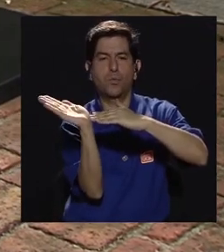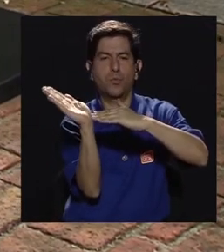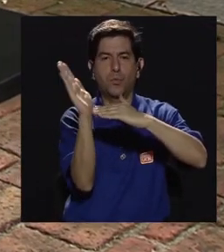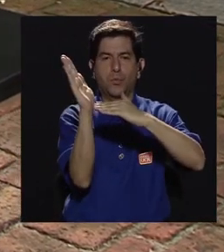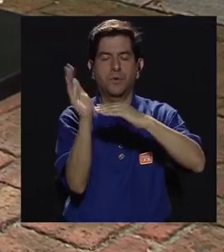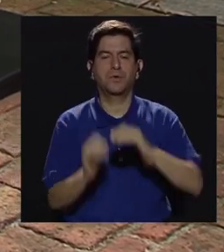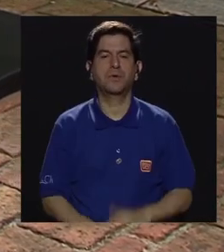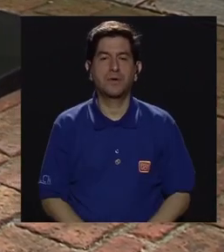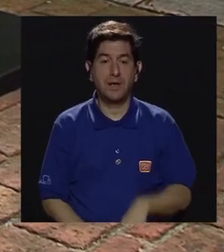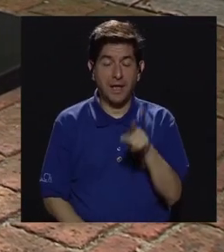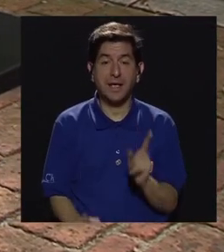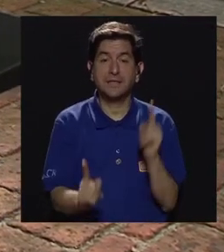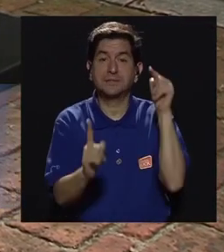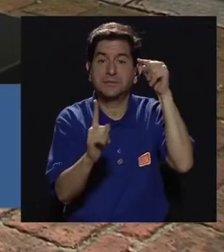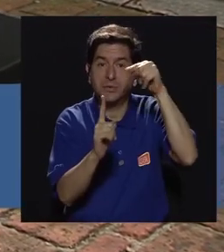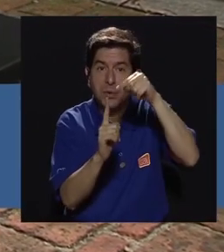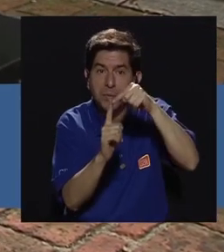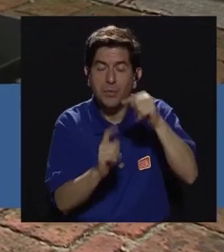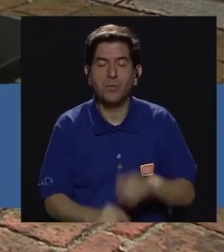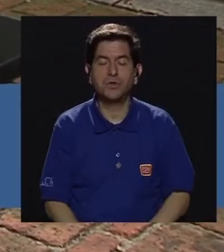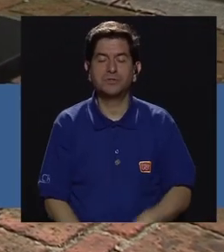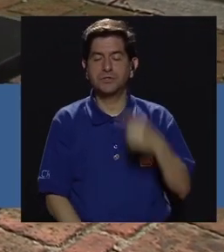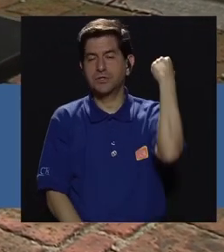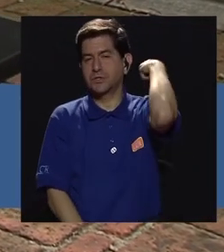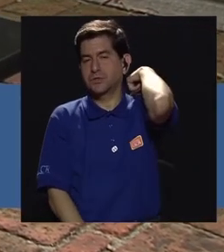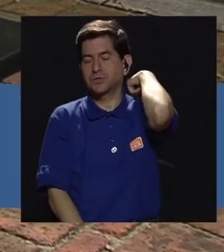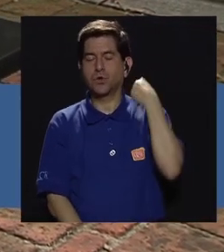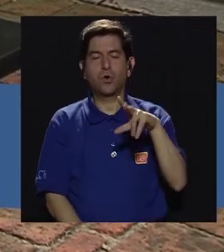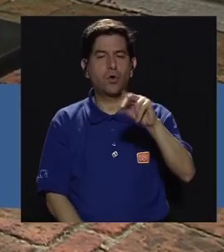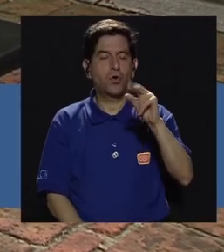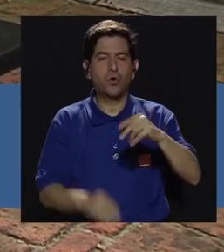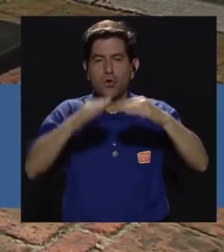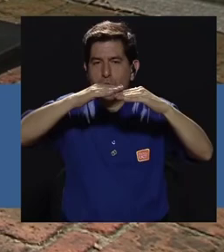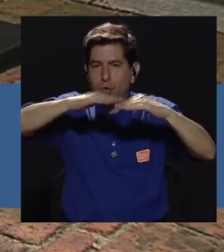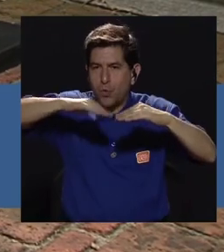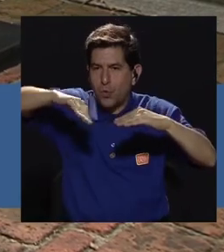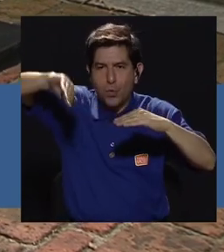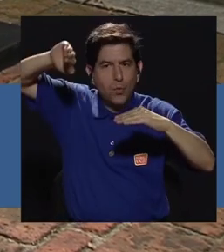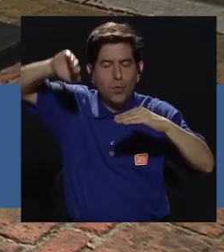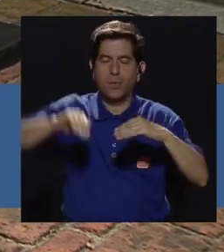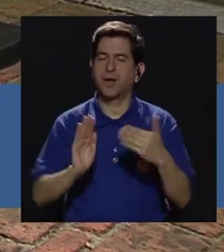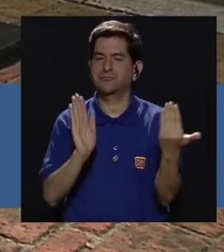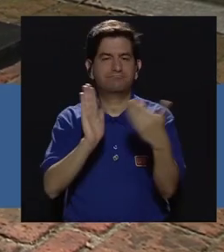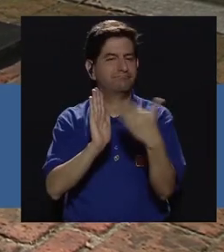Esto con la finalidad de que la espalda no se curve cuando hace el abdominal y no moleste.